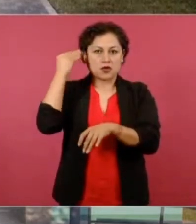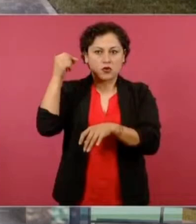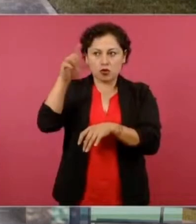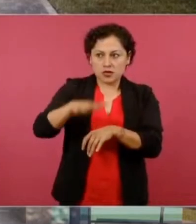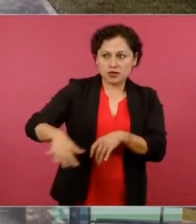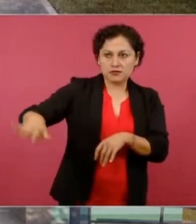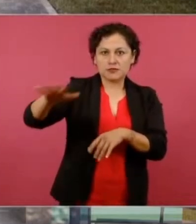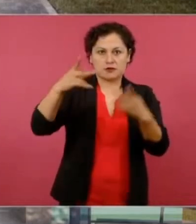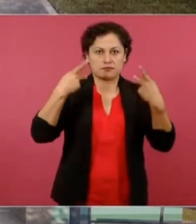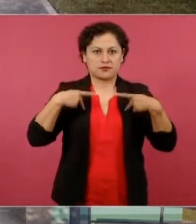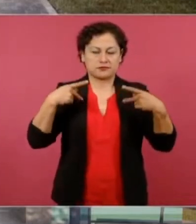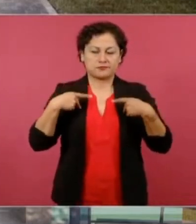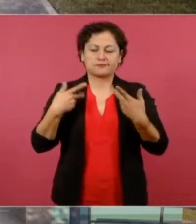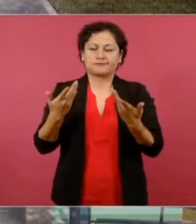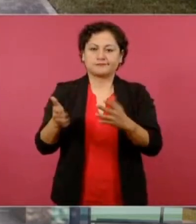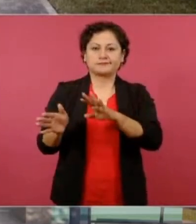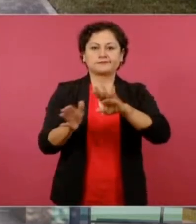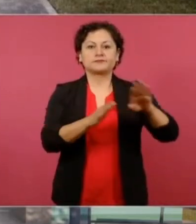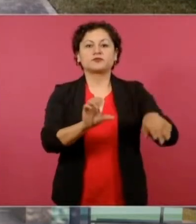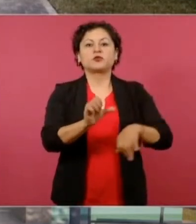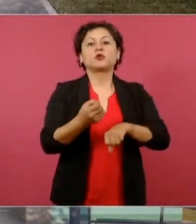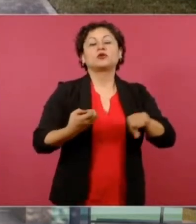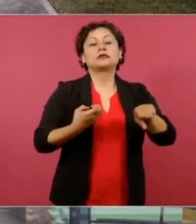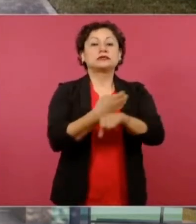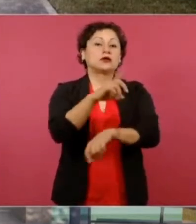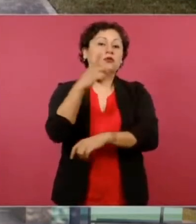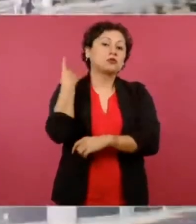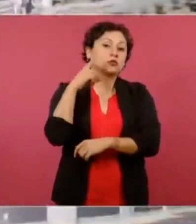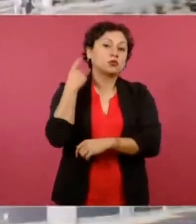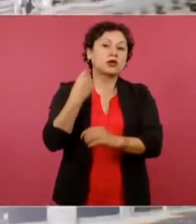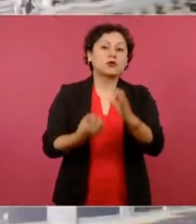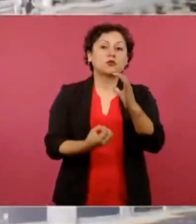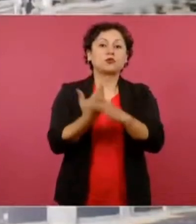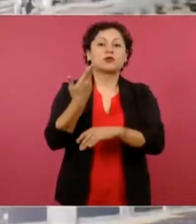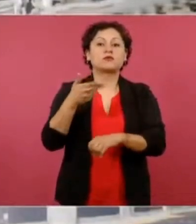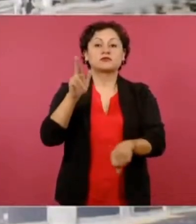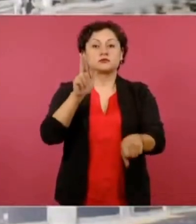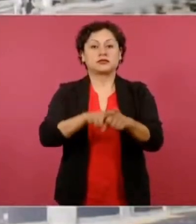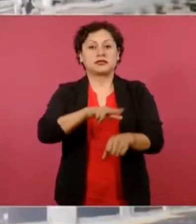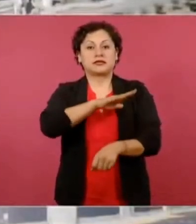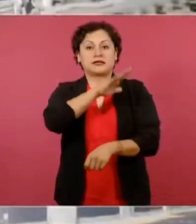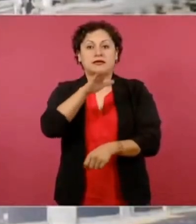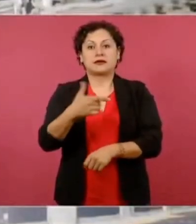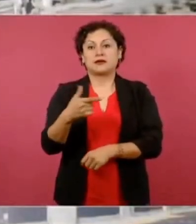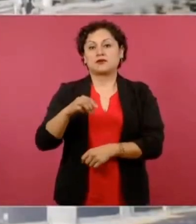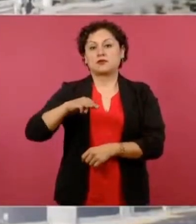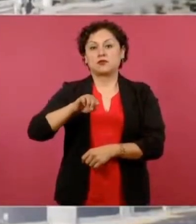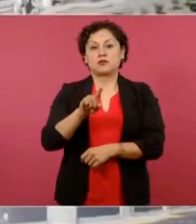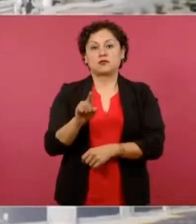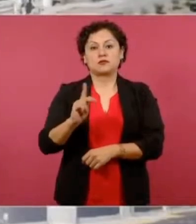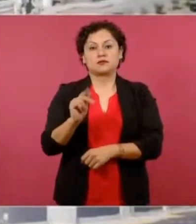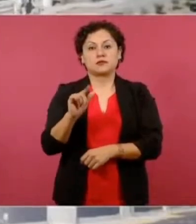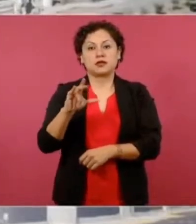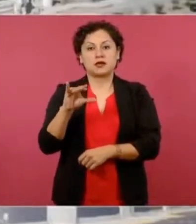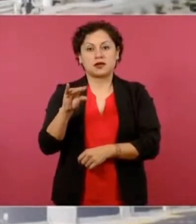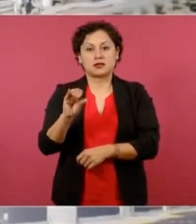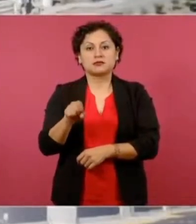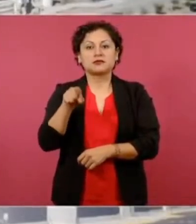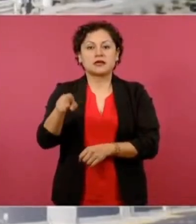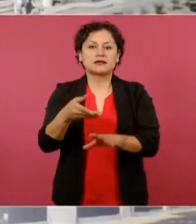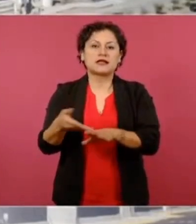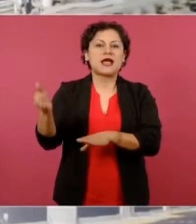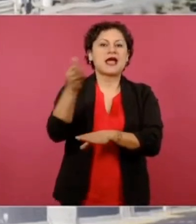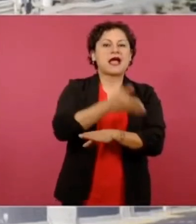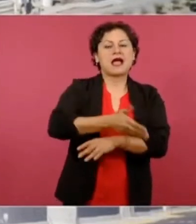seguridad social. En Durango, igual, el nuevo Hospital General de Gómez Palacios sustituía al antiguo Hospital